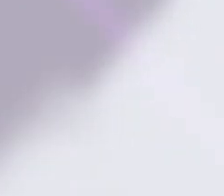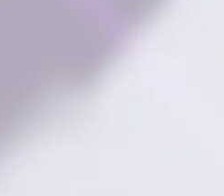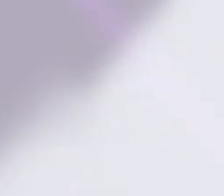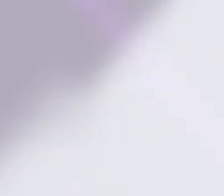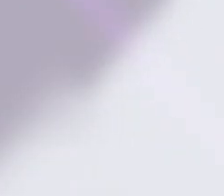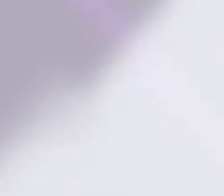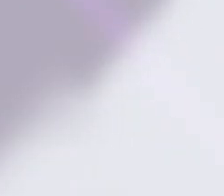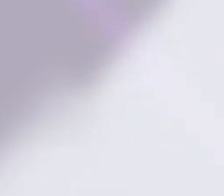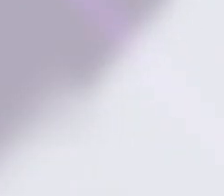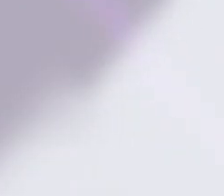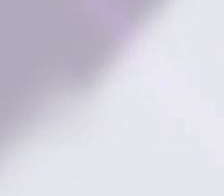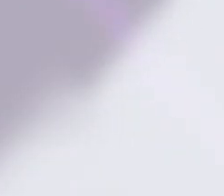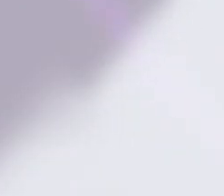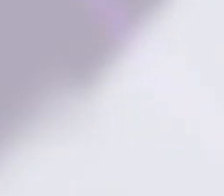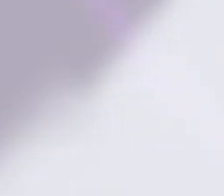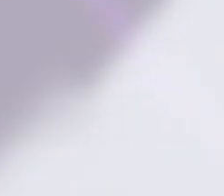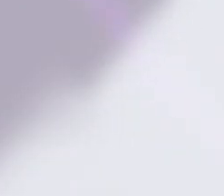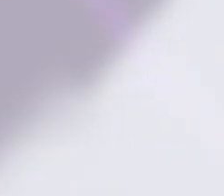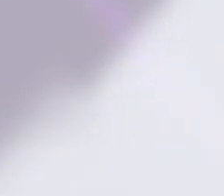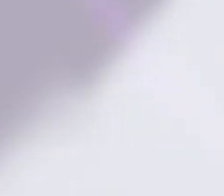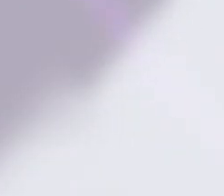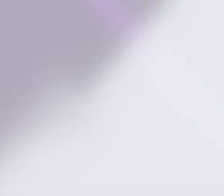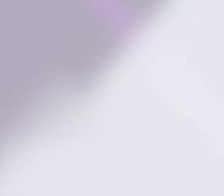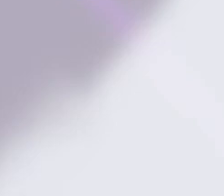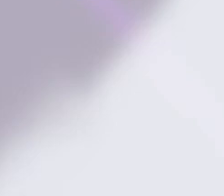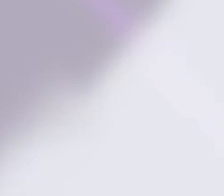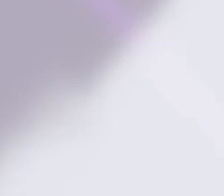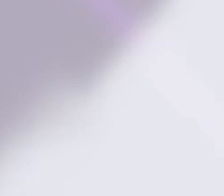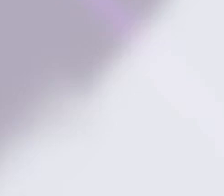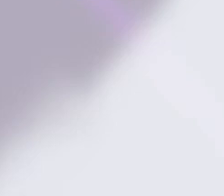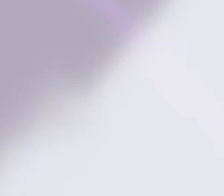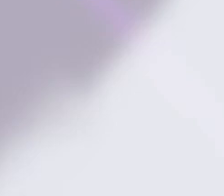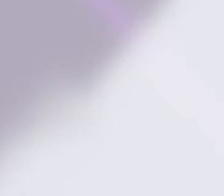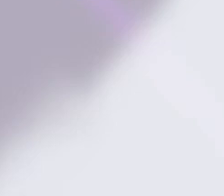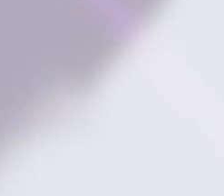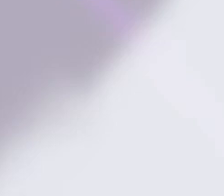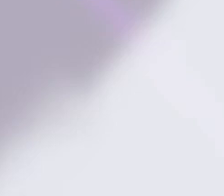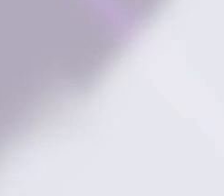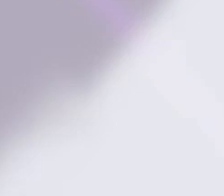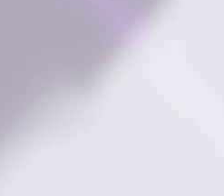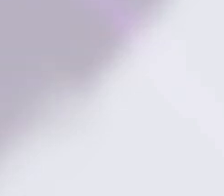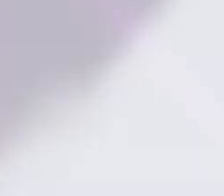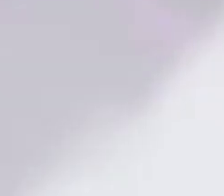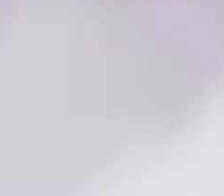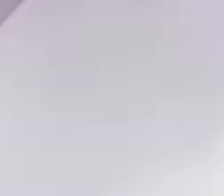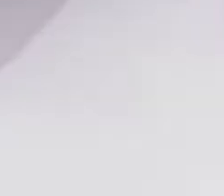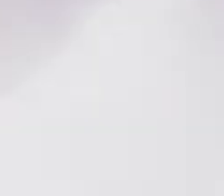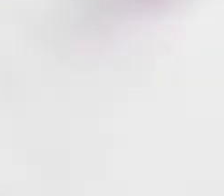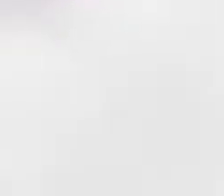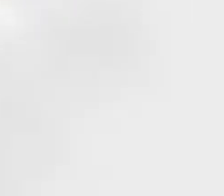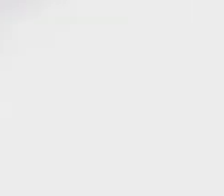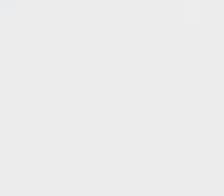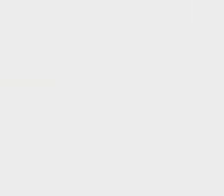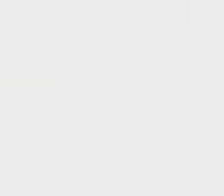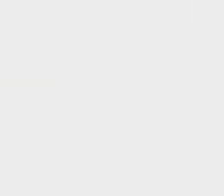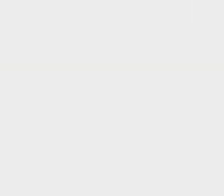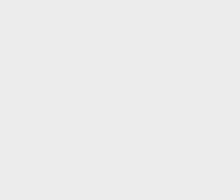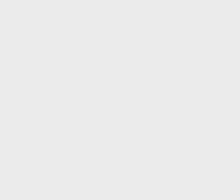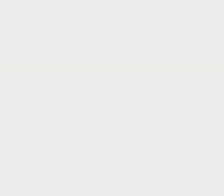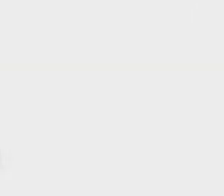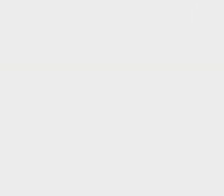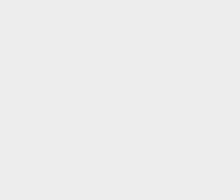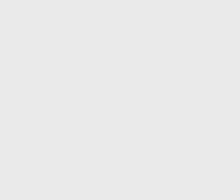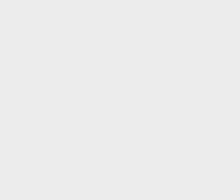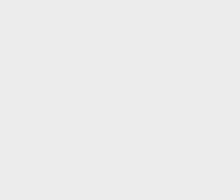para hacer democracia se requiere estar bien informados la urna programa del instituto electoral